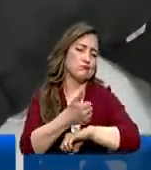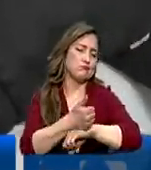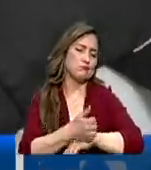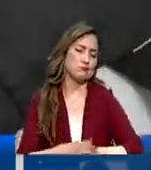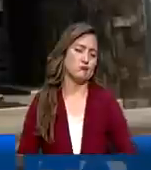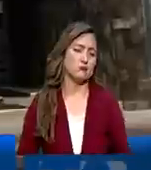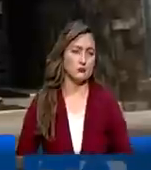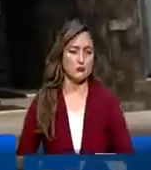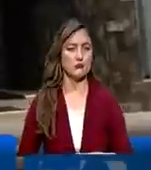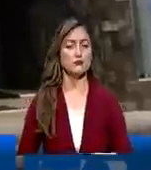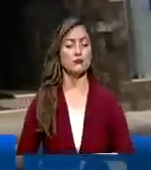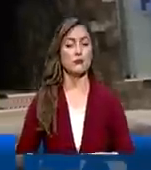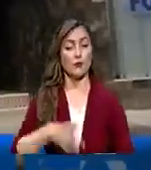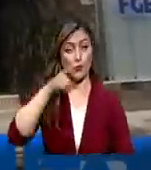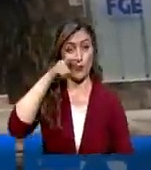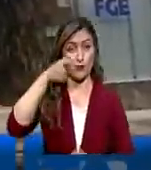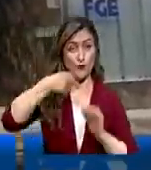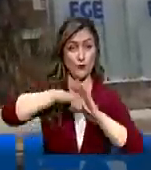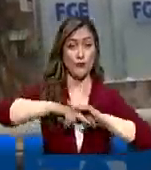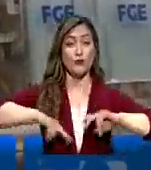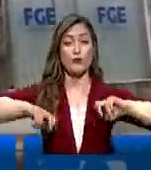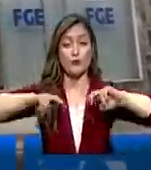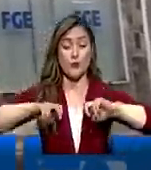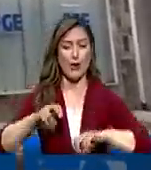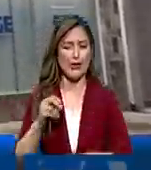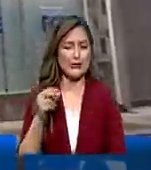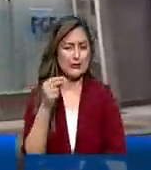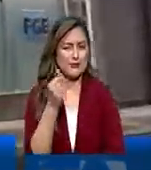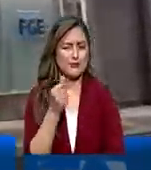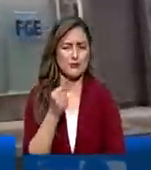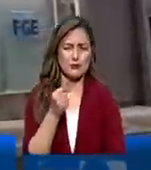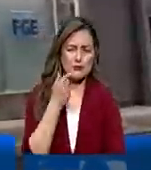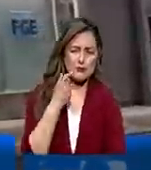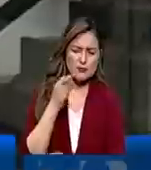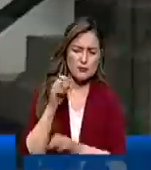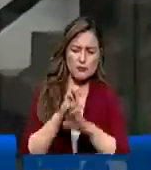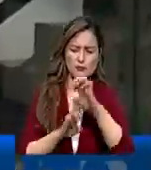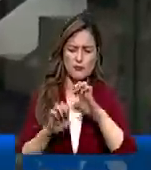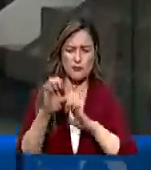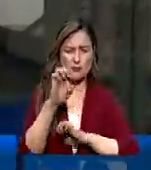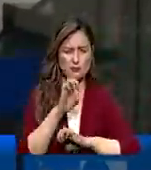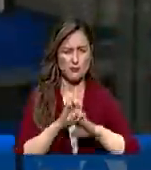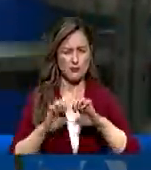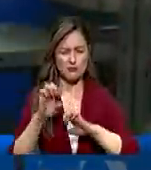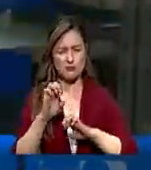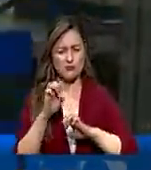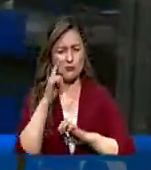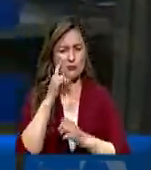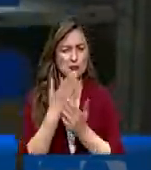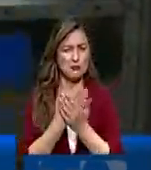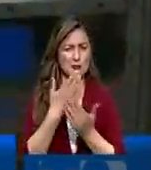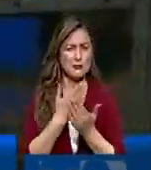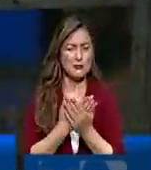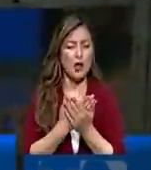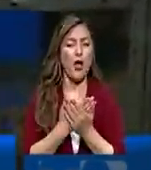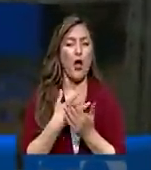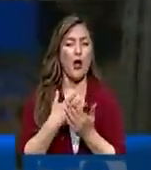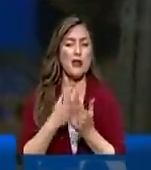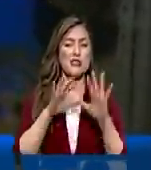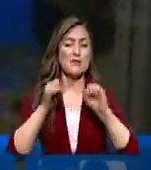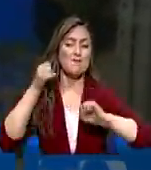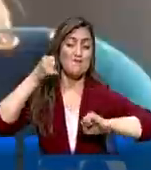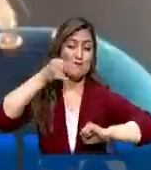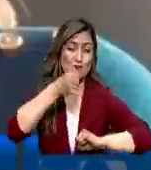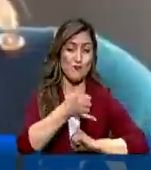autoridades. La fiscalía intervino de forma inmediata, recabando pruebas contundentes de ultrajamiento sexual y muerte por